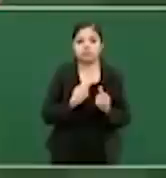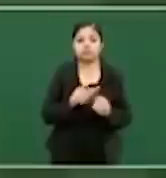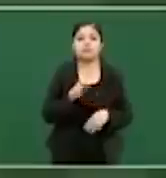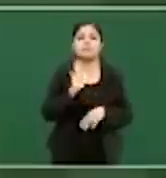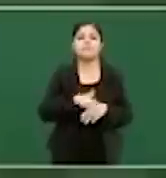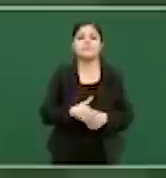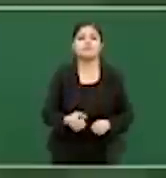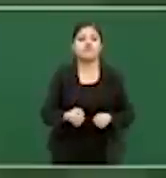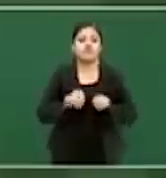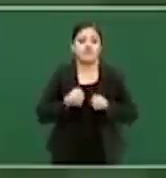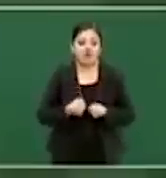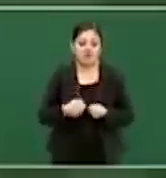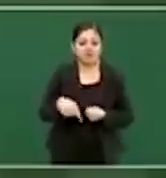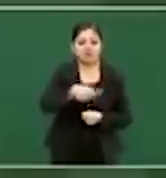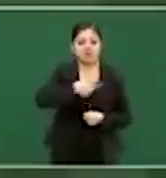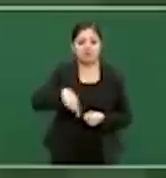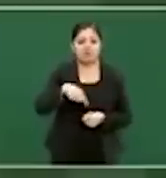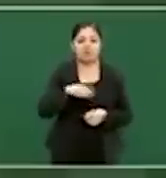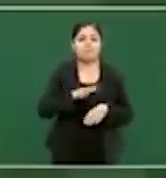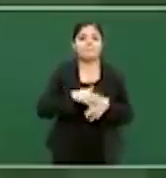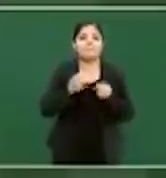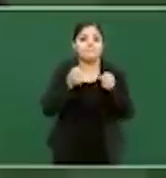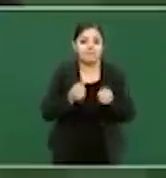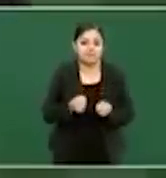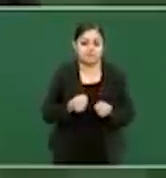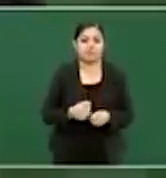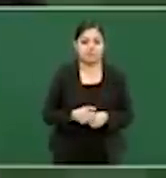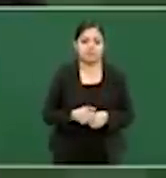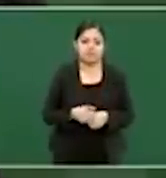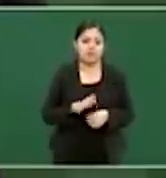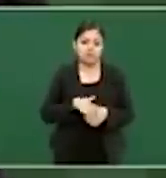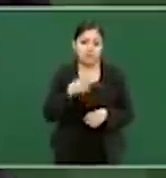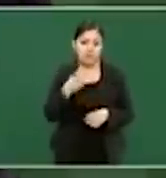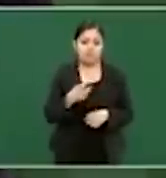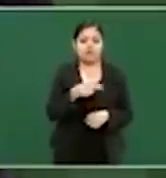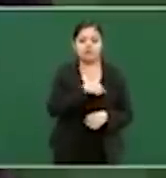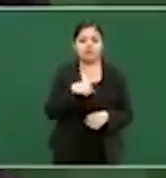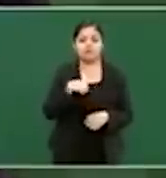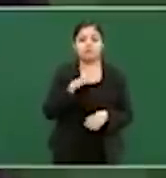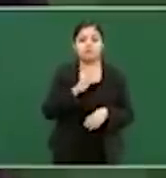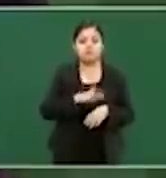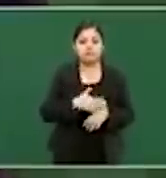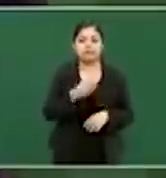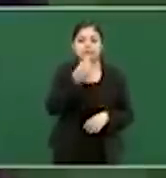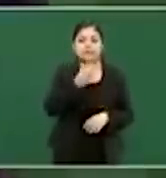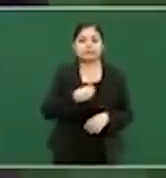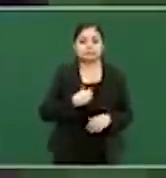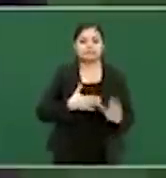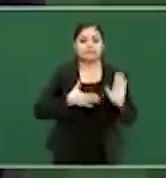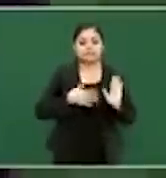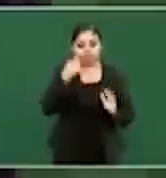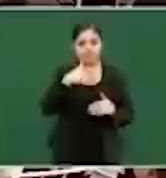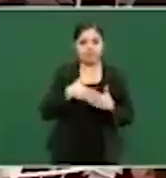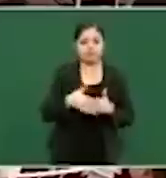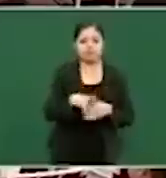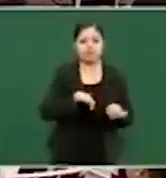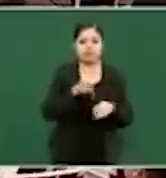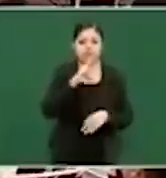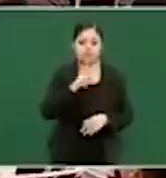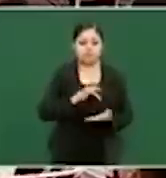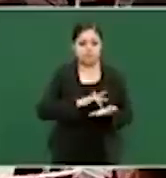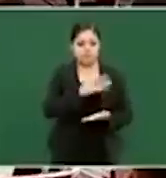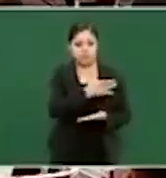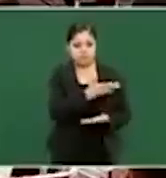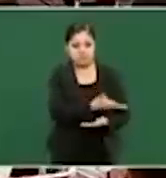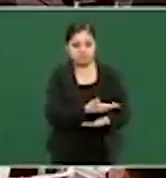nuestro trabajo y la estrategia y, por supuesto, también nos hace comprometernos aún más, presidente, a entregarle mejores resultados. Gracias a todos.